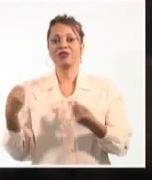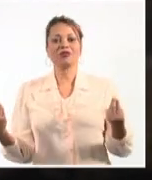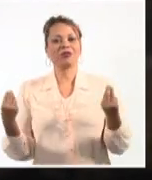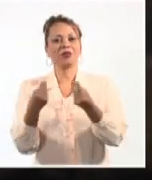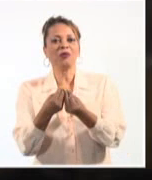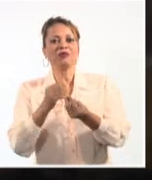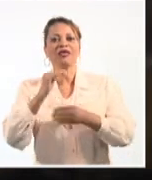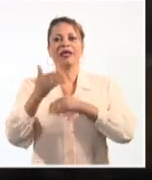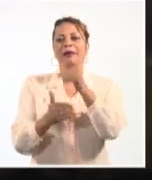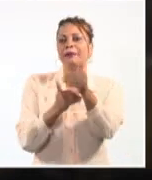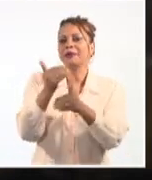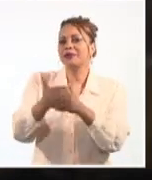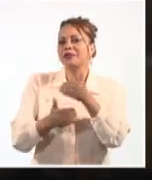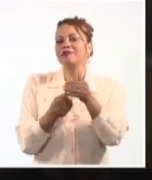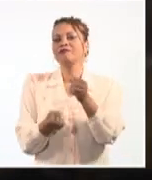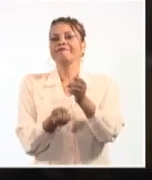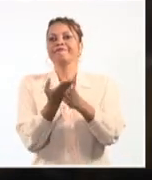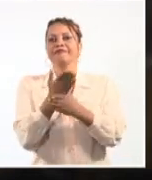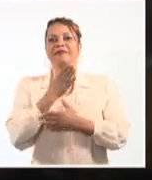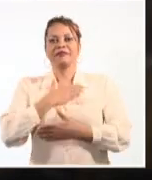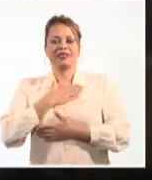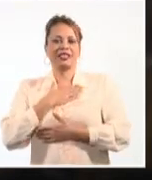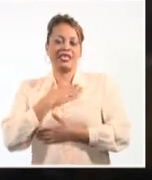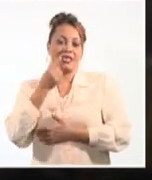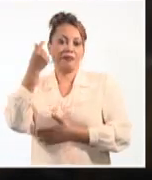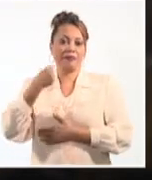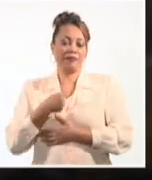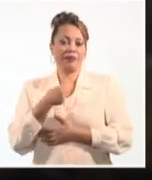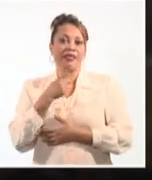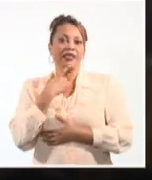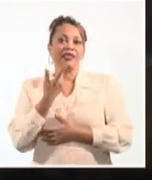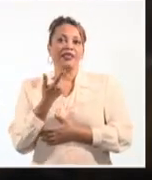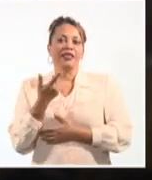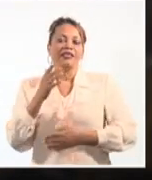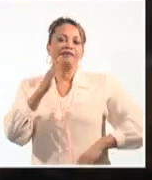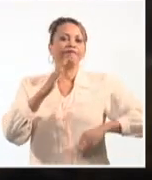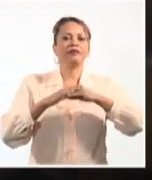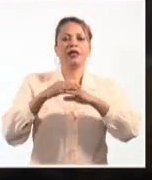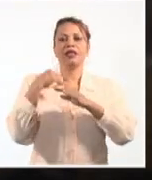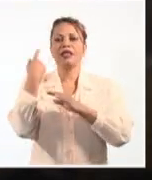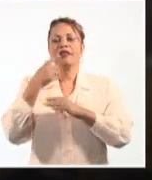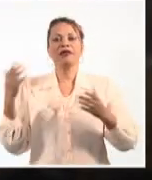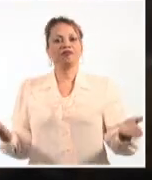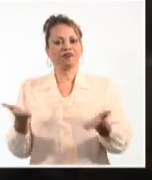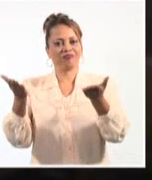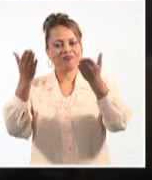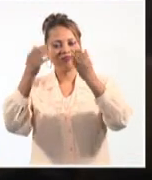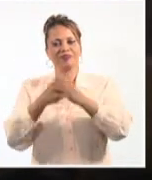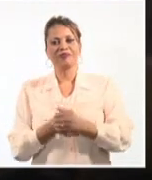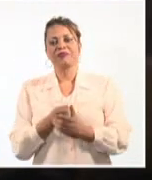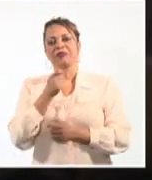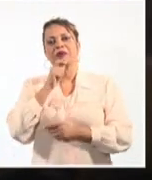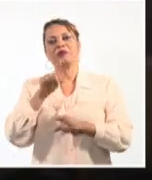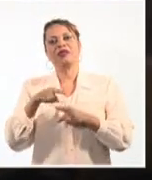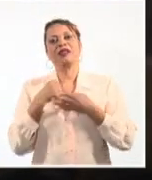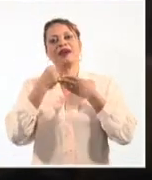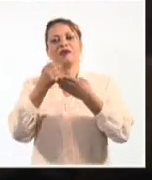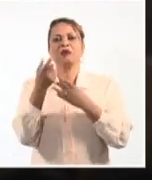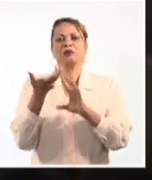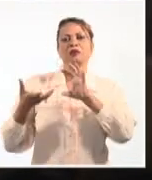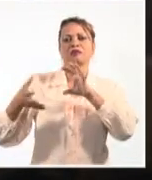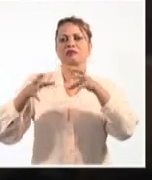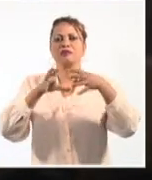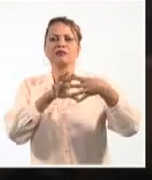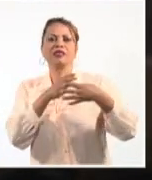el proceso de crear a Damaris, de darle vida, de llenarla de matices, de enriquecerla y de poder aportar de alguna manera